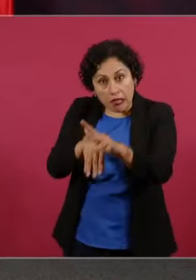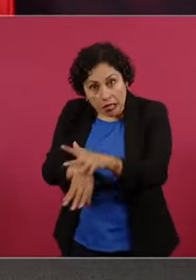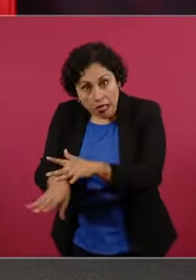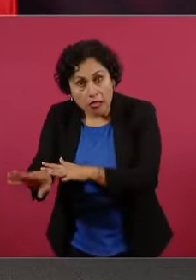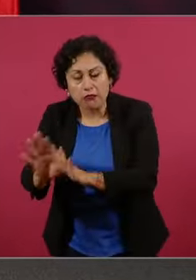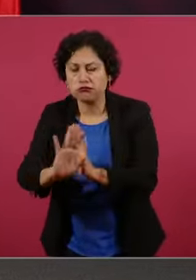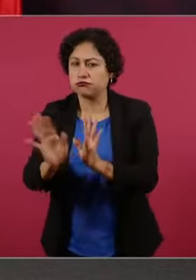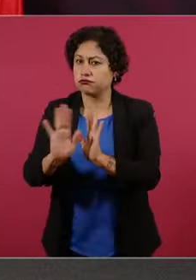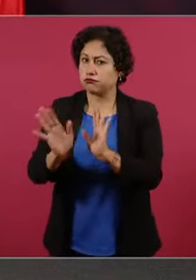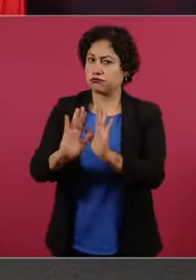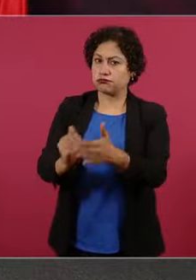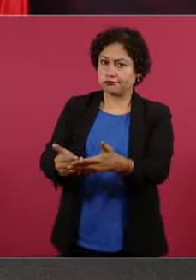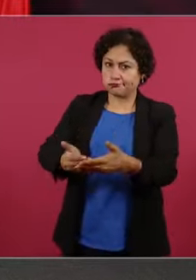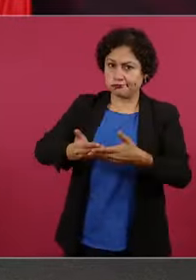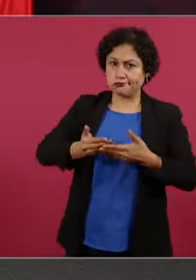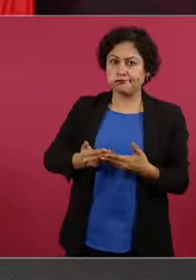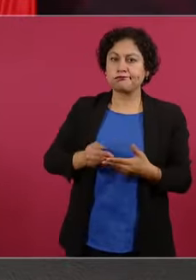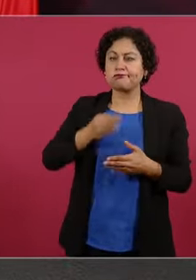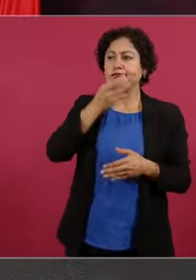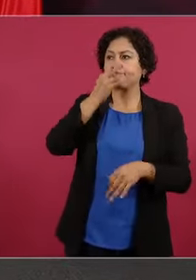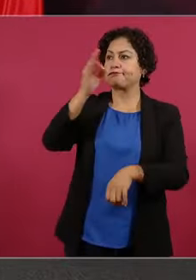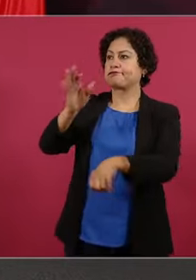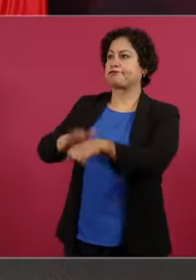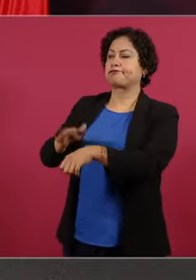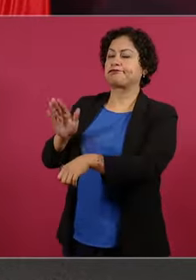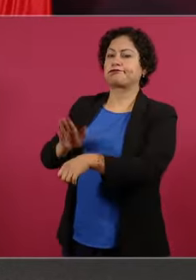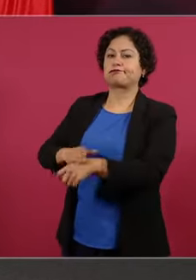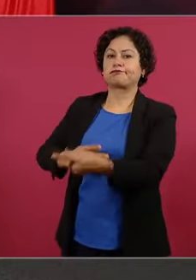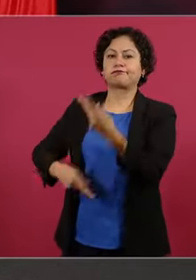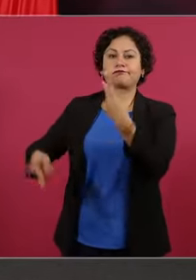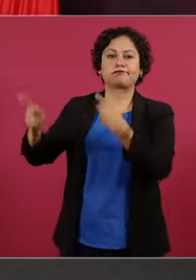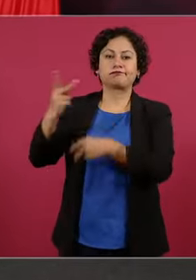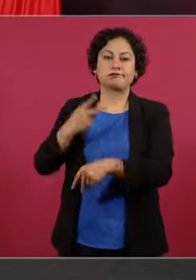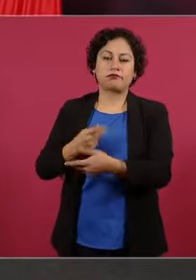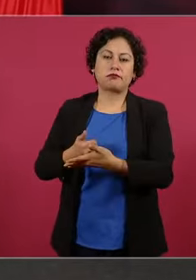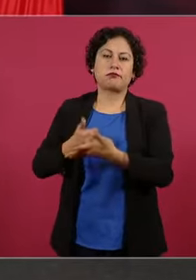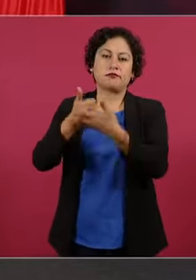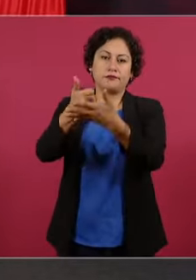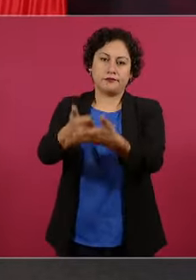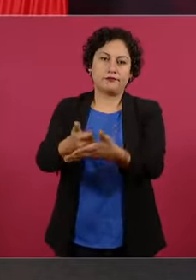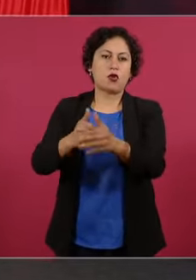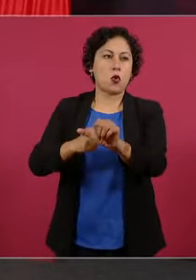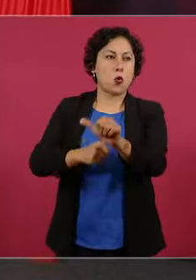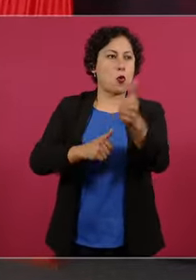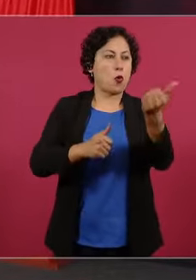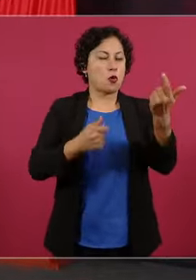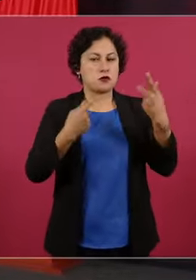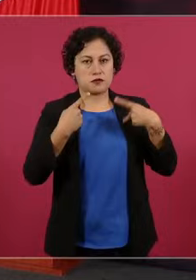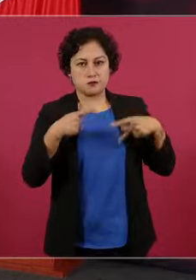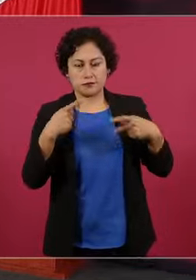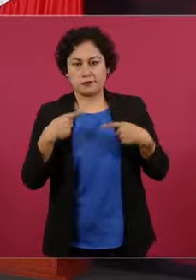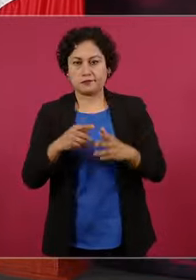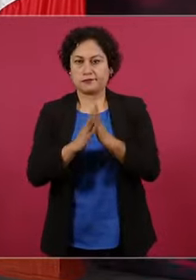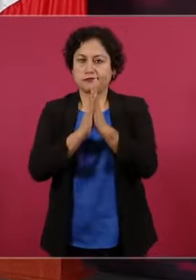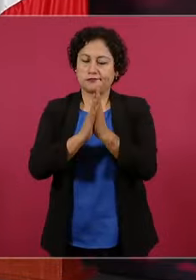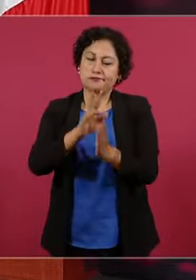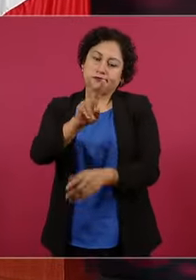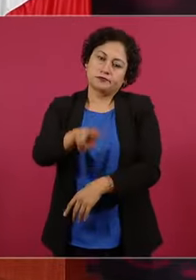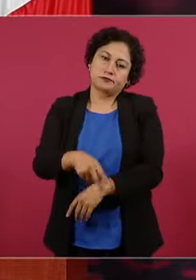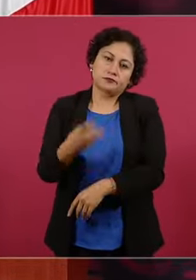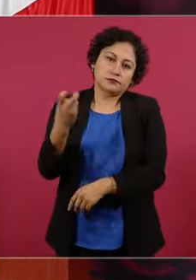¿sí? Y lo lamentamos muchísimo, ¿no? Pero ya estamos trabajando en eso.